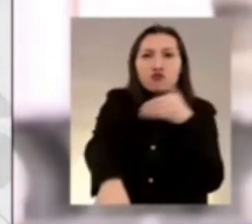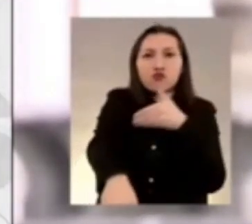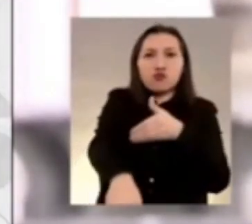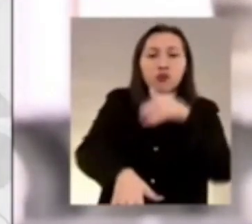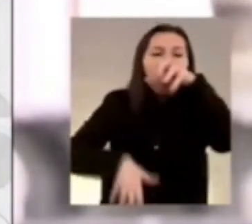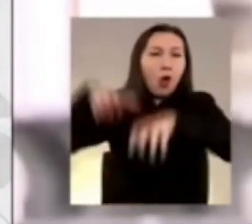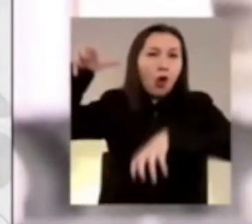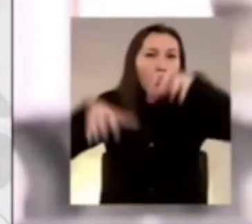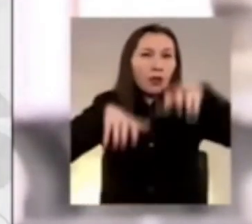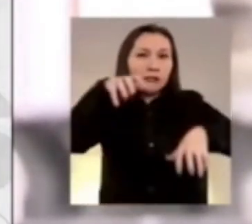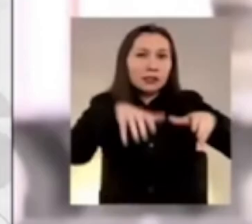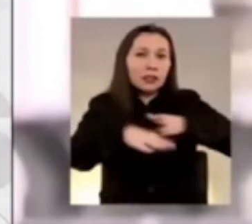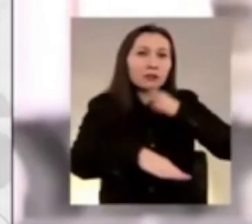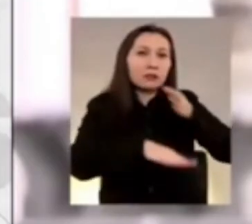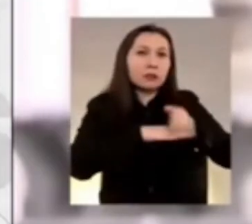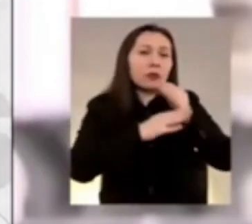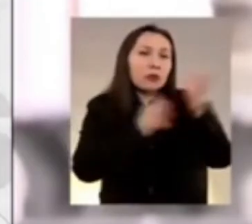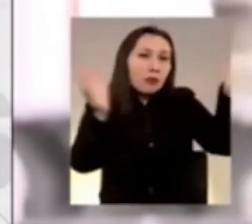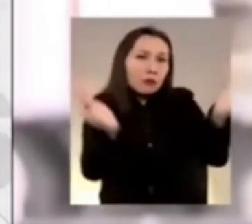la cordillera